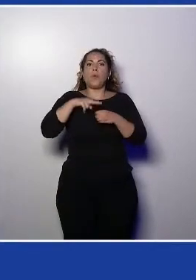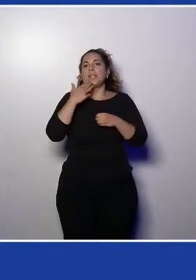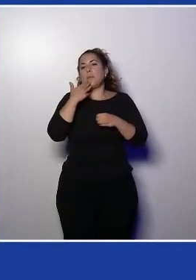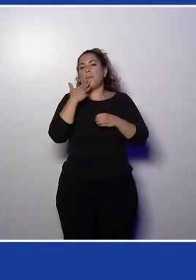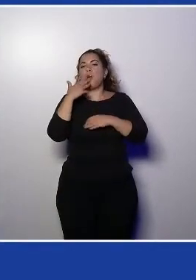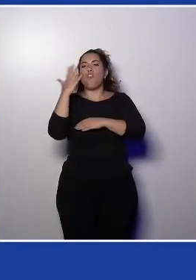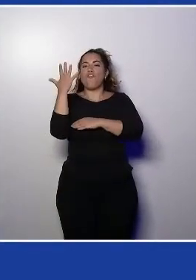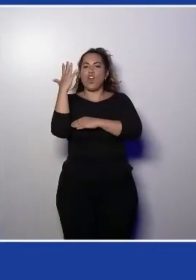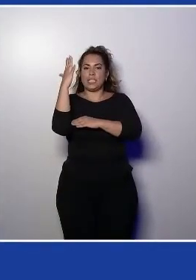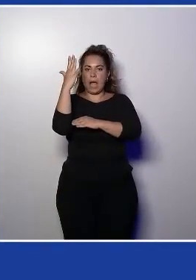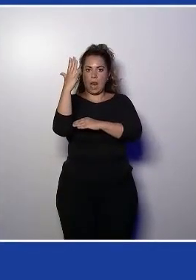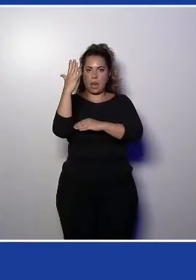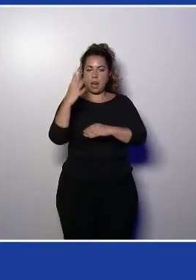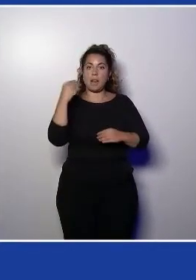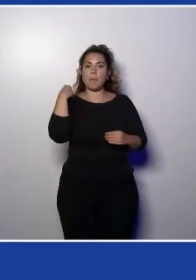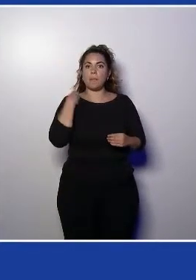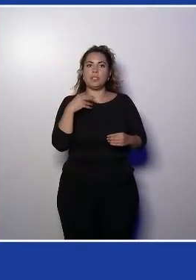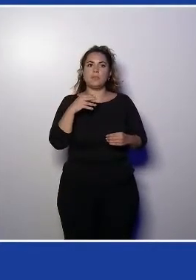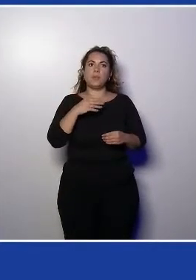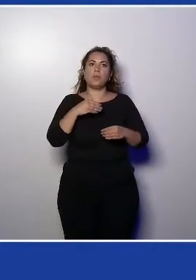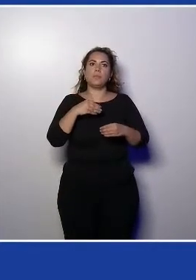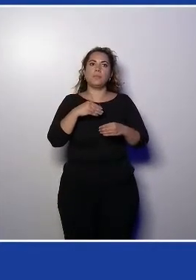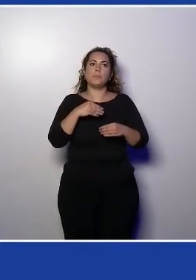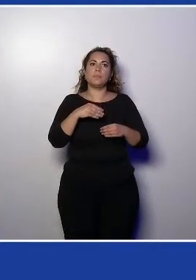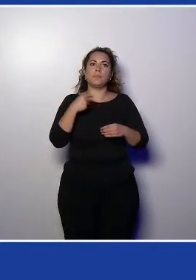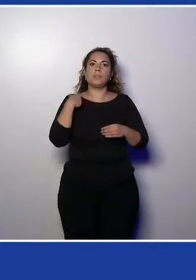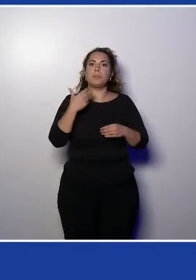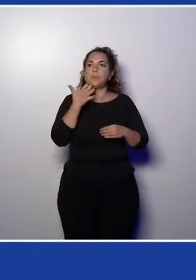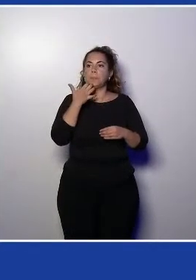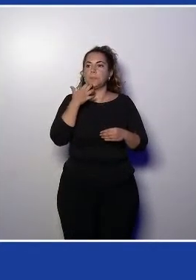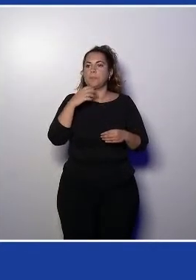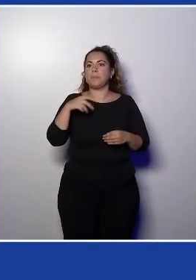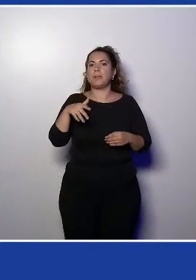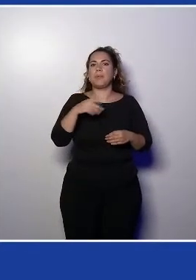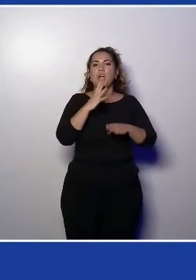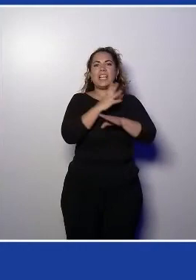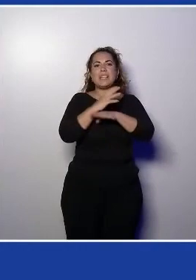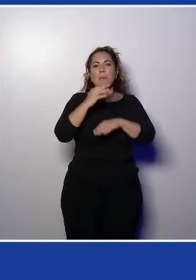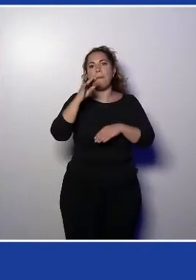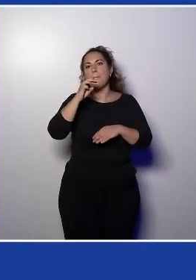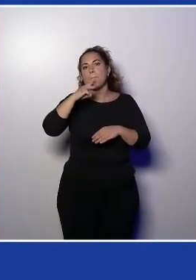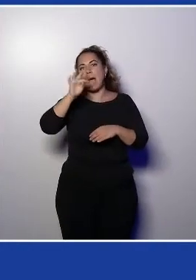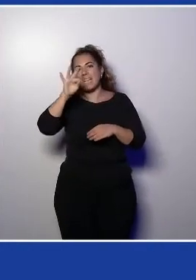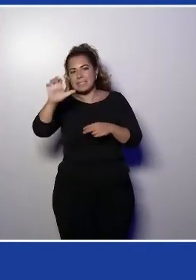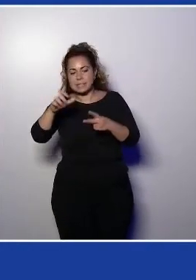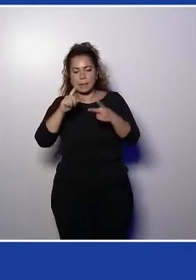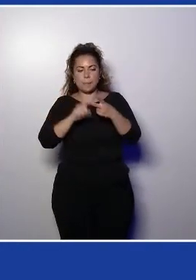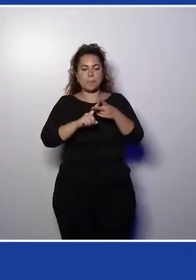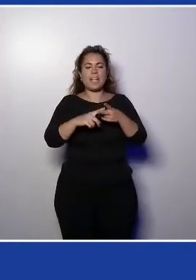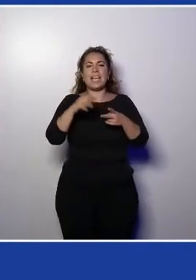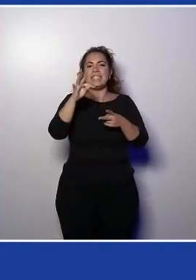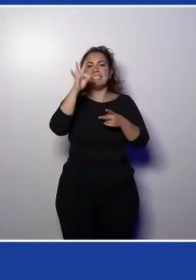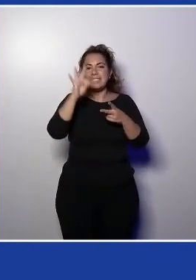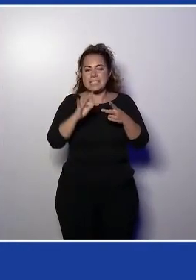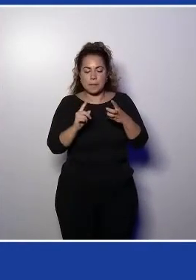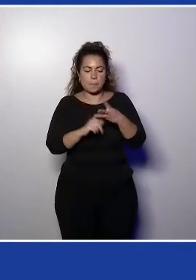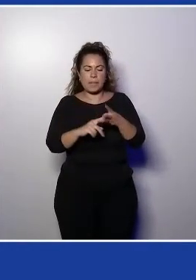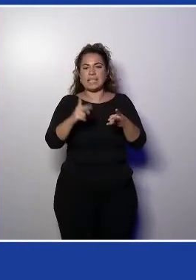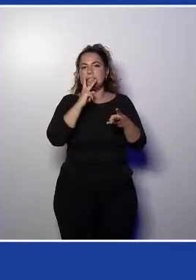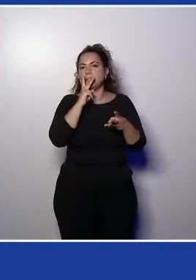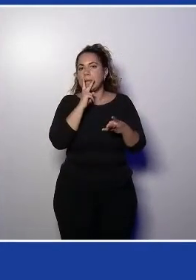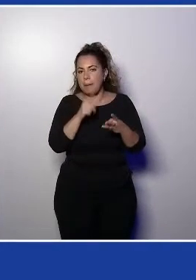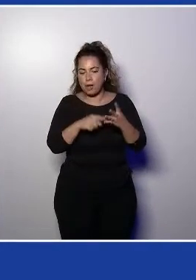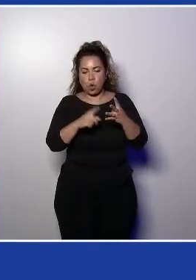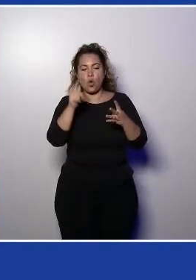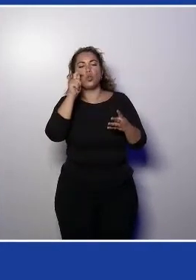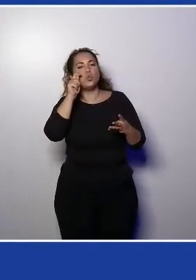de nuestro producto bruto provincial, la yerba mate, el té, el tabaco, el sector forestal y el turismo son